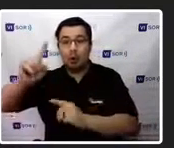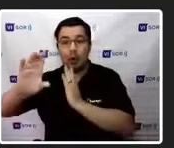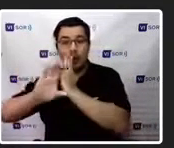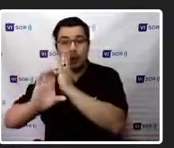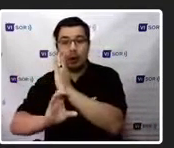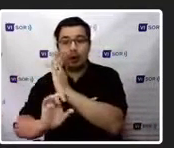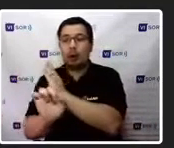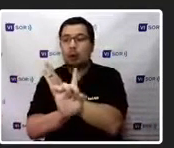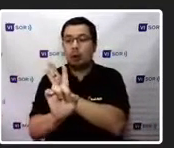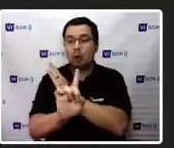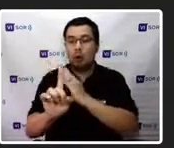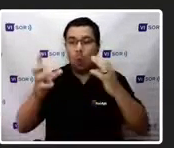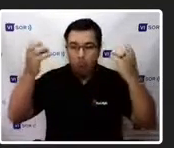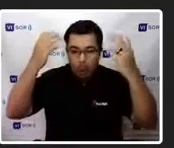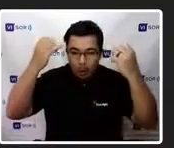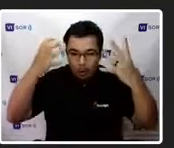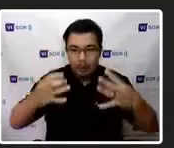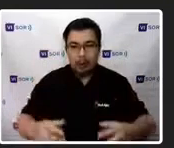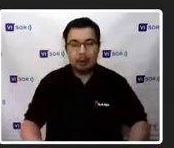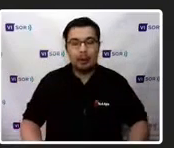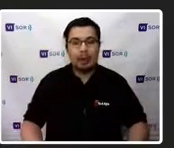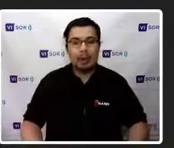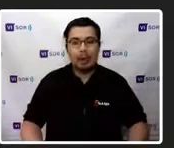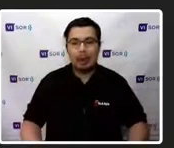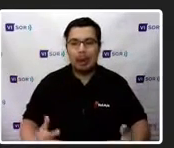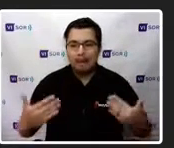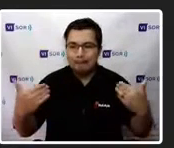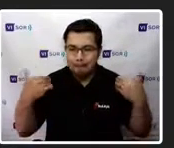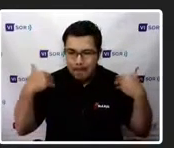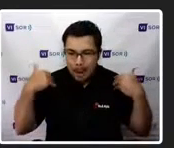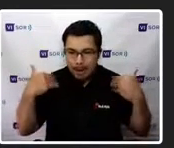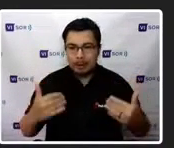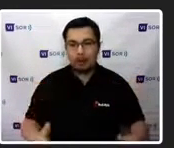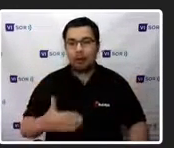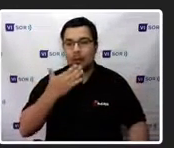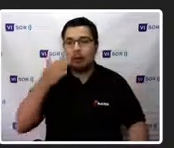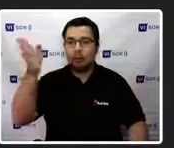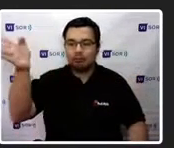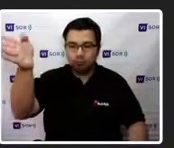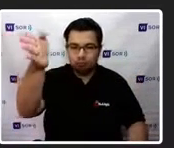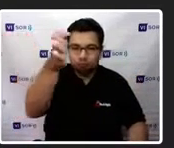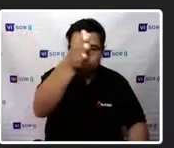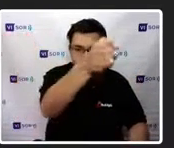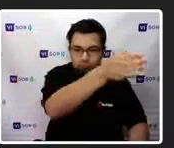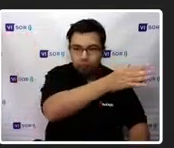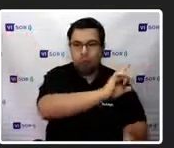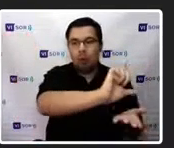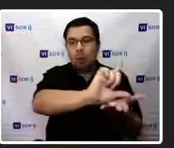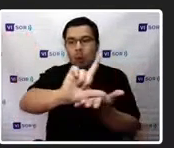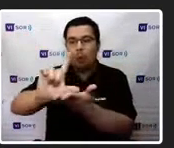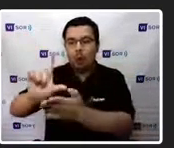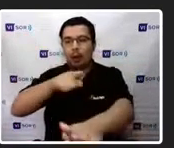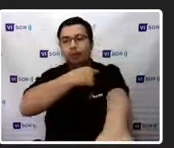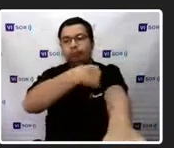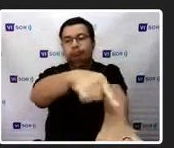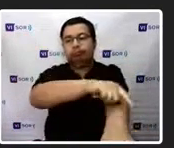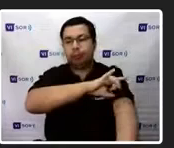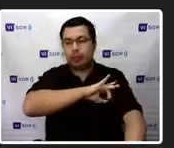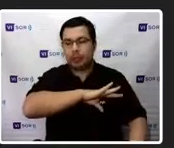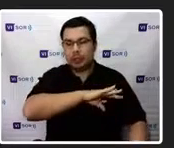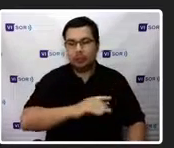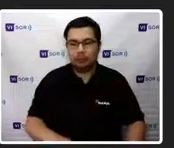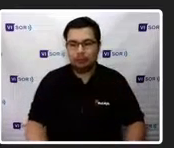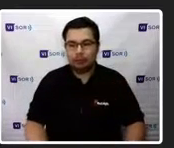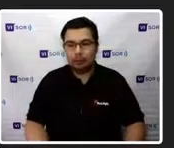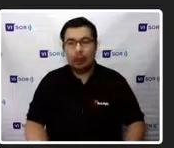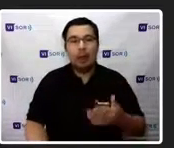práctico. Estos terrenos también, bueno, en este periodo, ¿no es cierto?, de